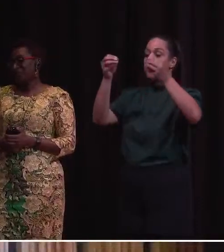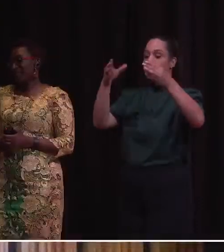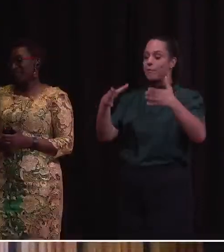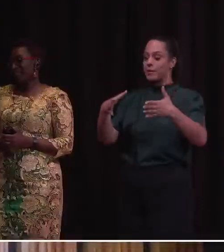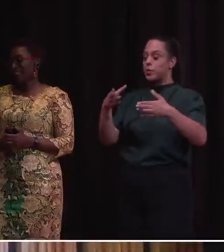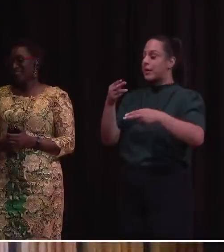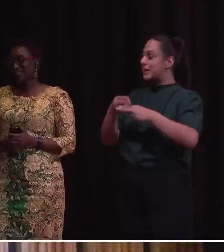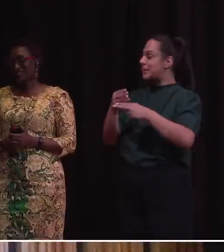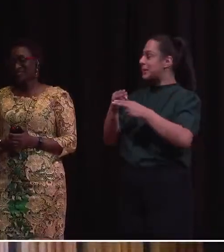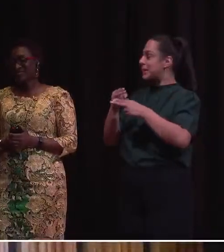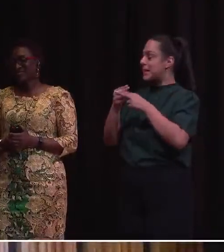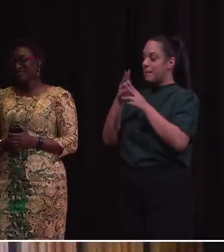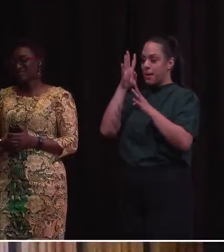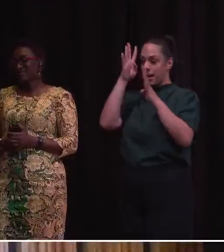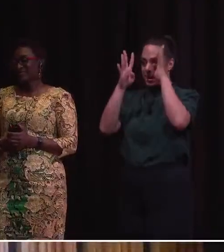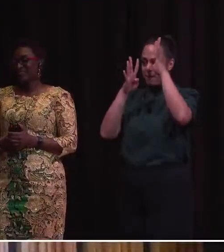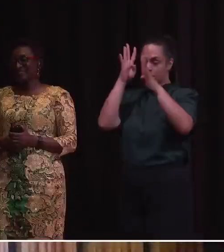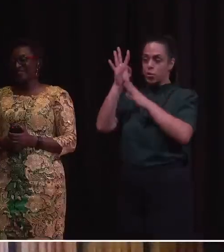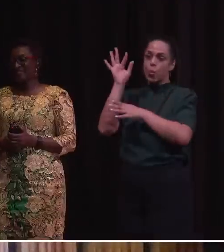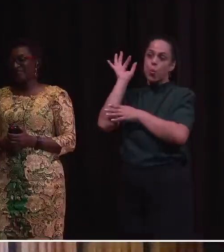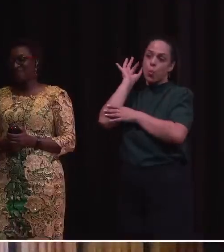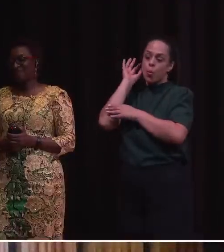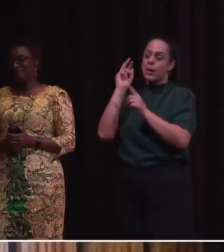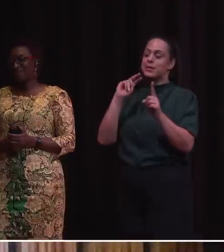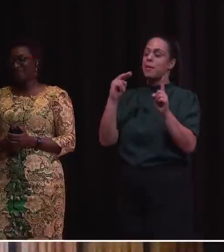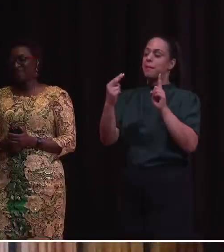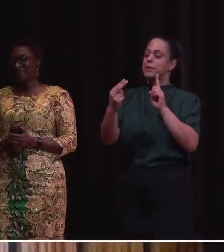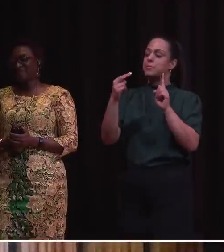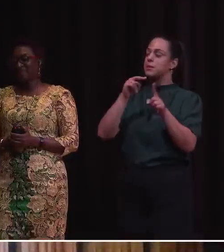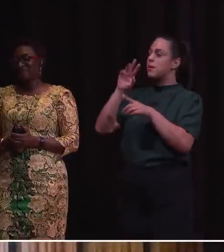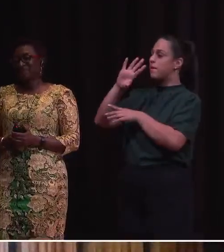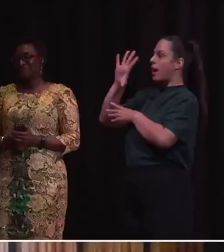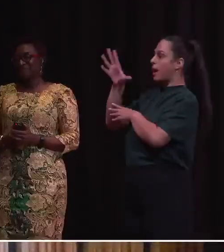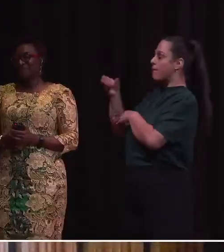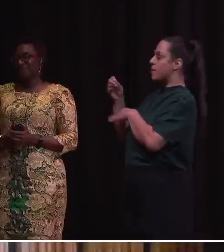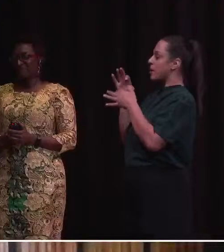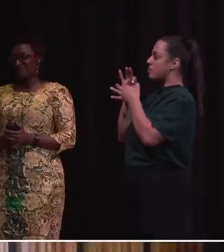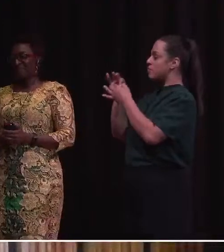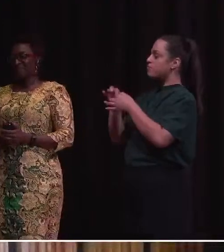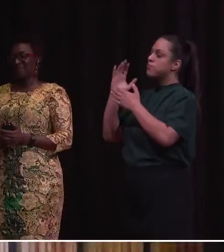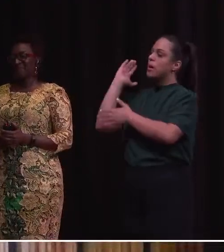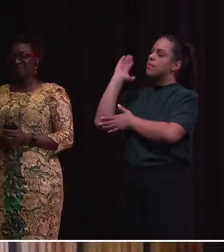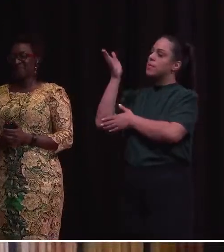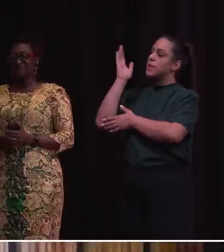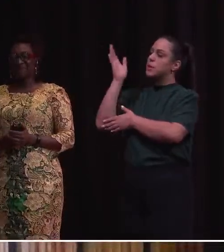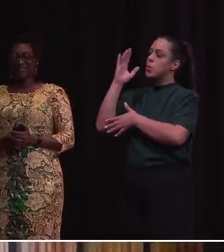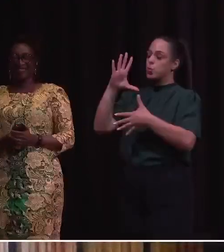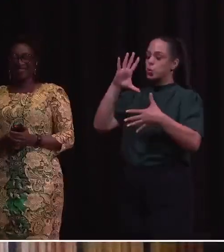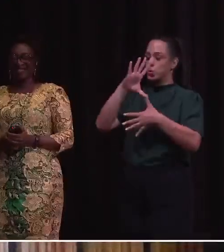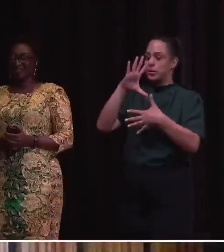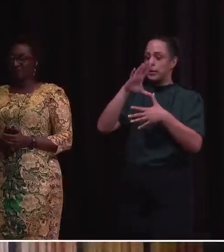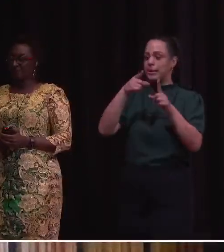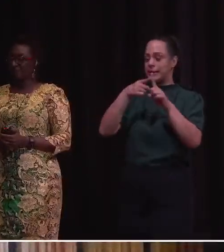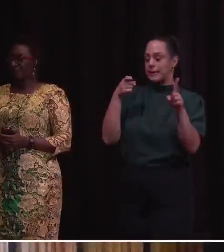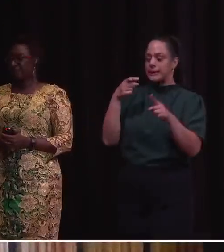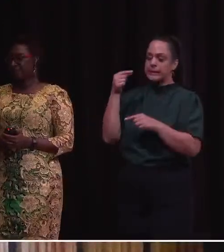se llama La Invención de las Mujeres, una perspectiva africana sobre los discursos occidentales del género.